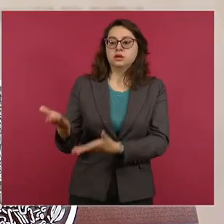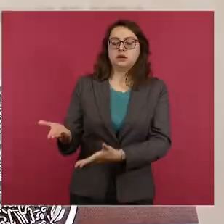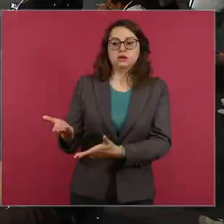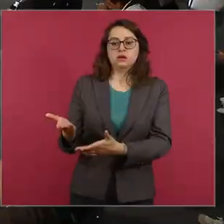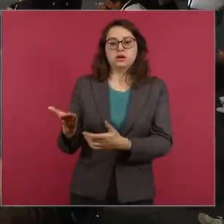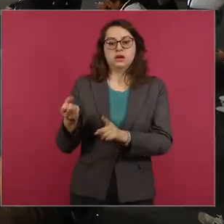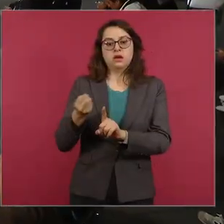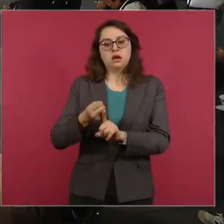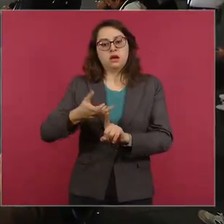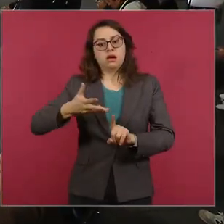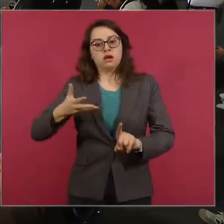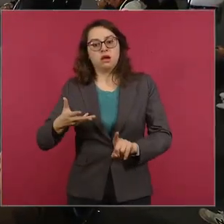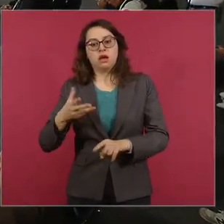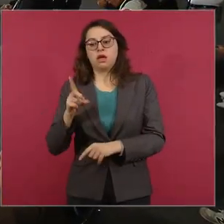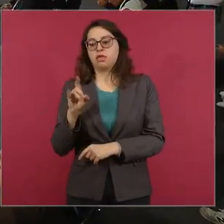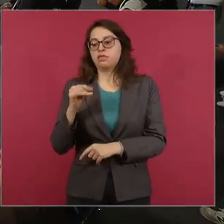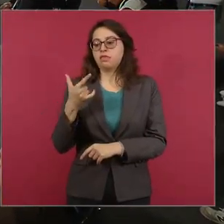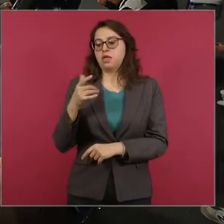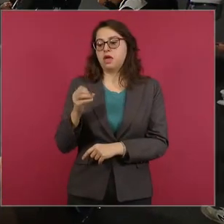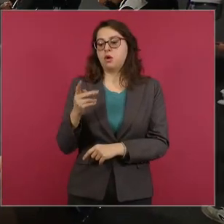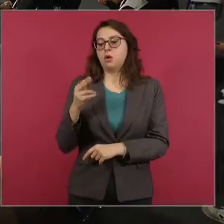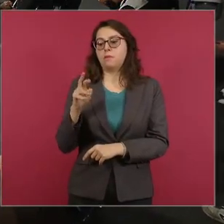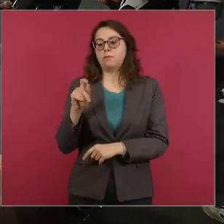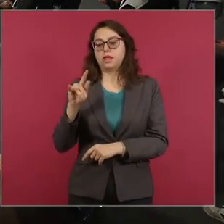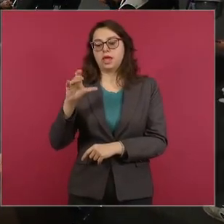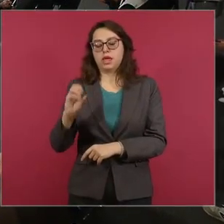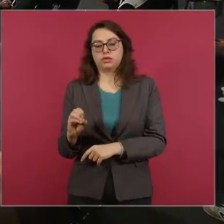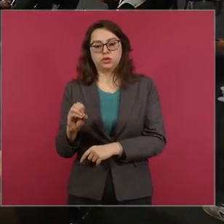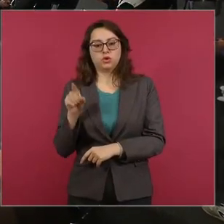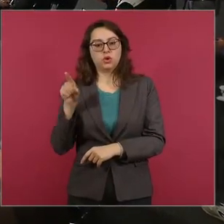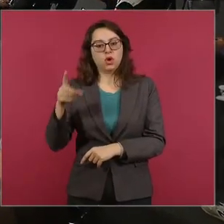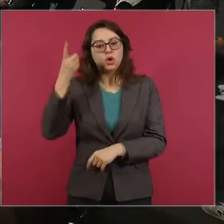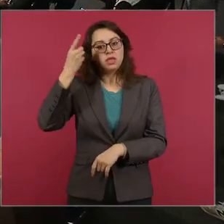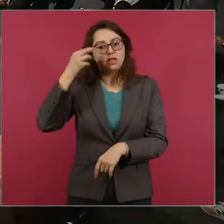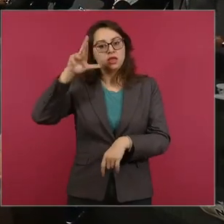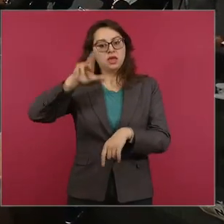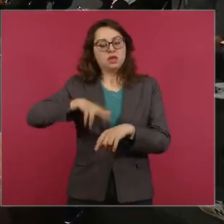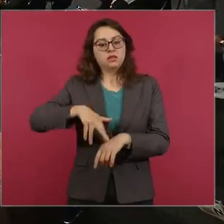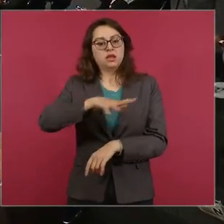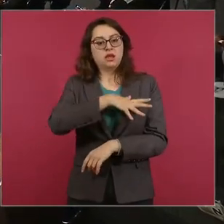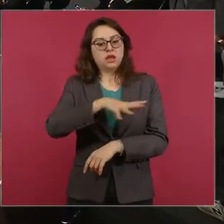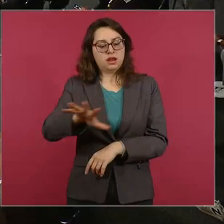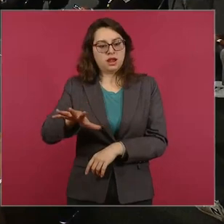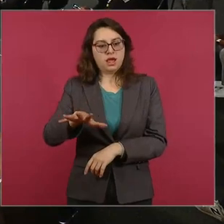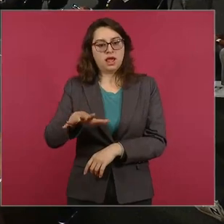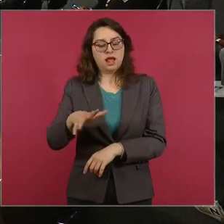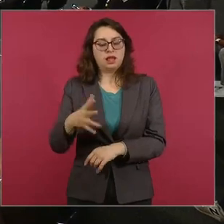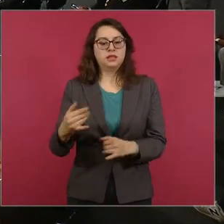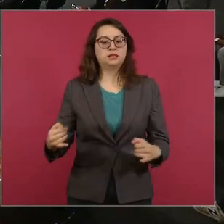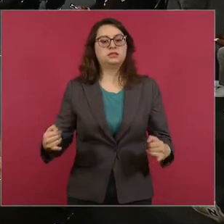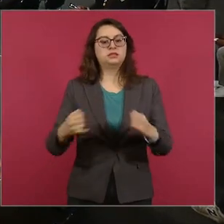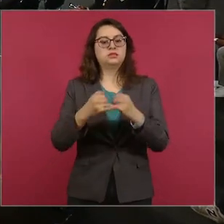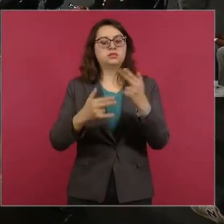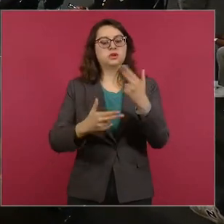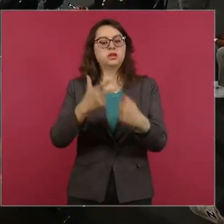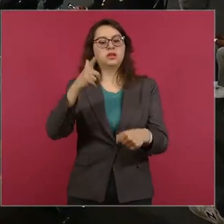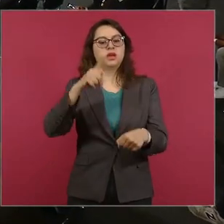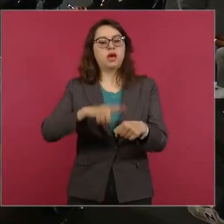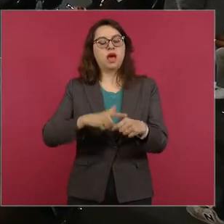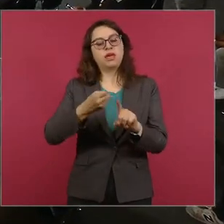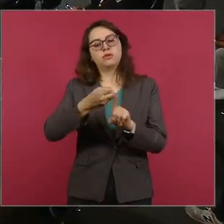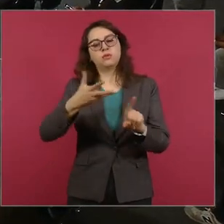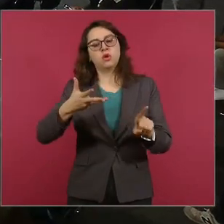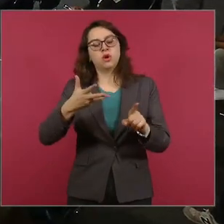al antropólogo Diego Prieto, director general del Instituto Nacional de Antropología de Antropología Historia,